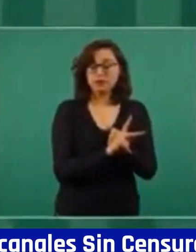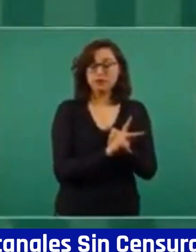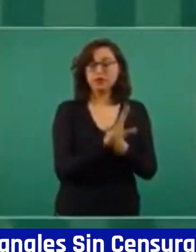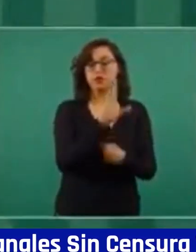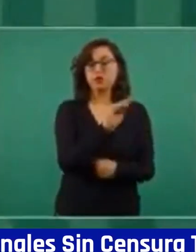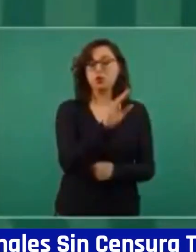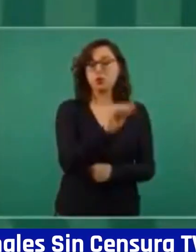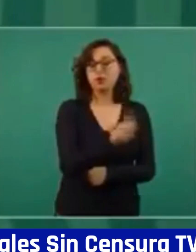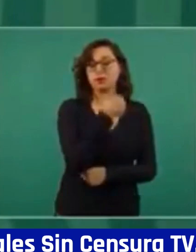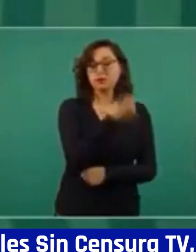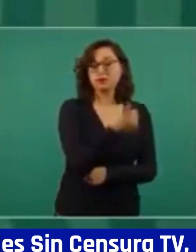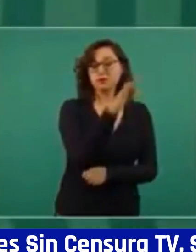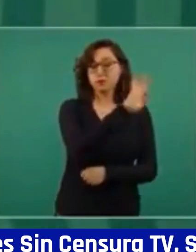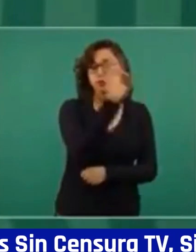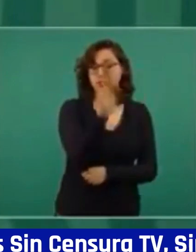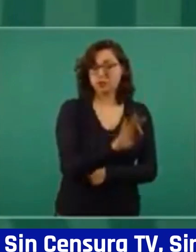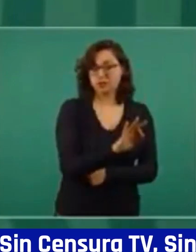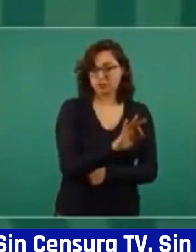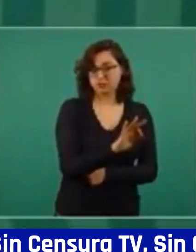el 96%,